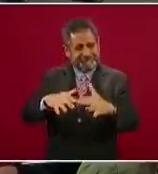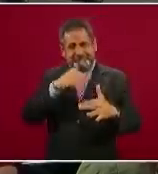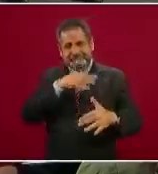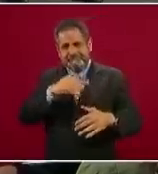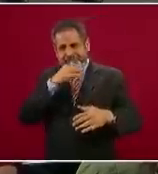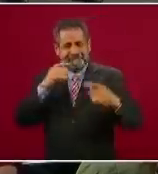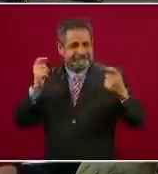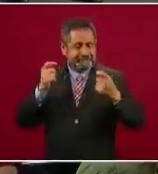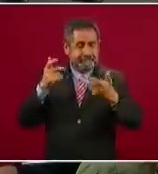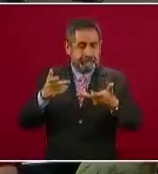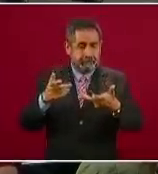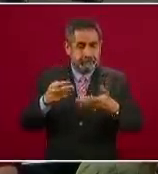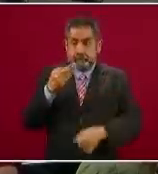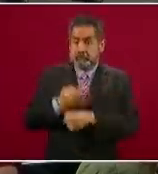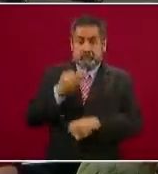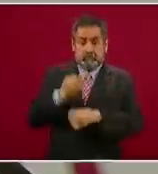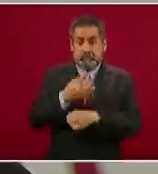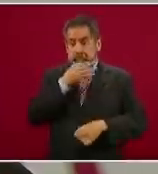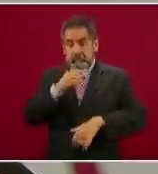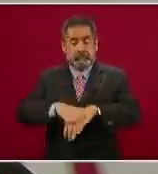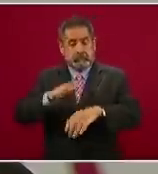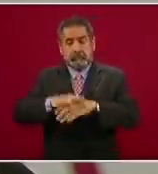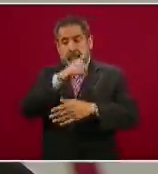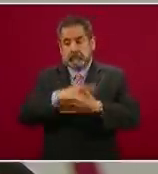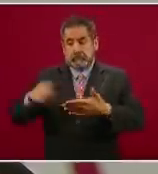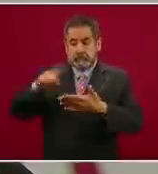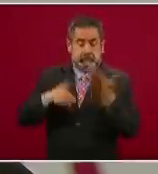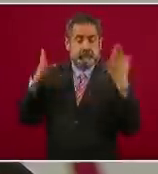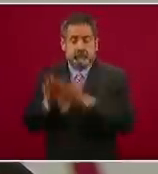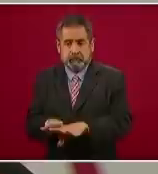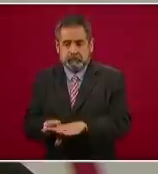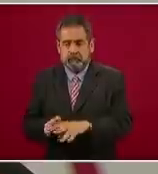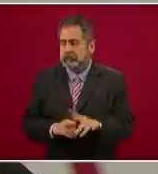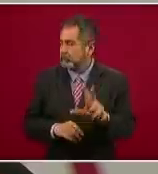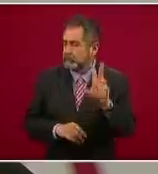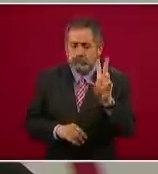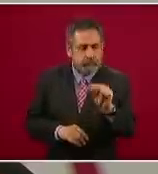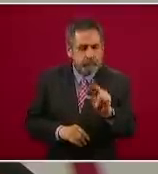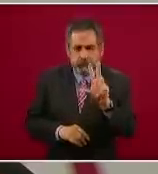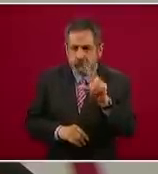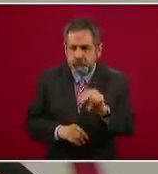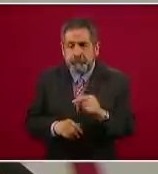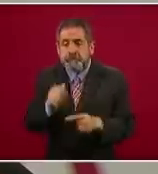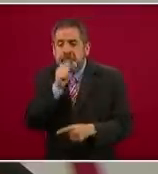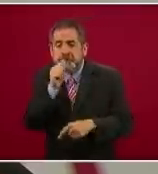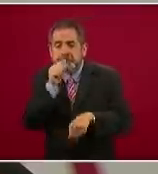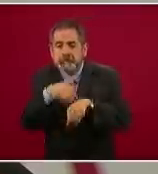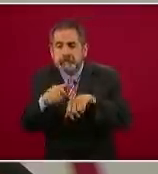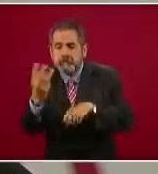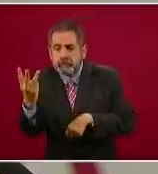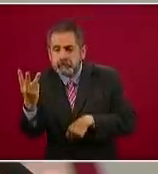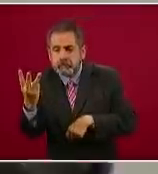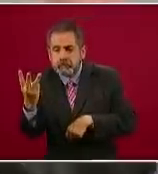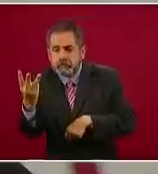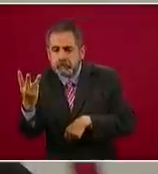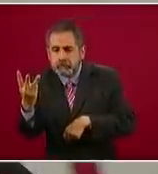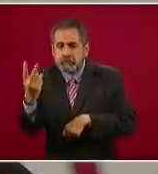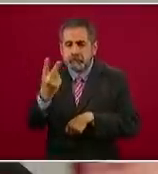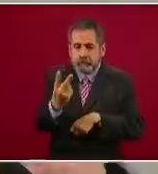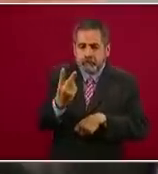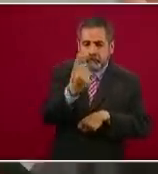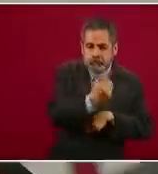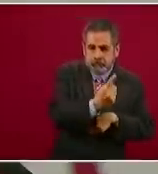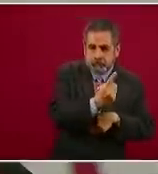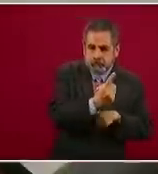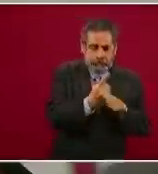que cancelarse ya desde ahorita. La respuesta es no. Estamos en el escenario 1 y no tenemos por qué anticipar